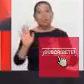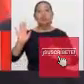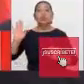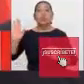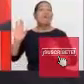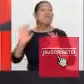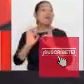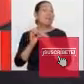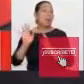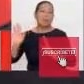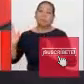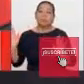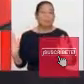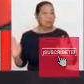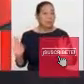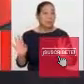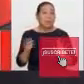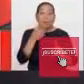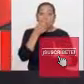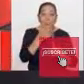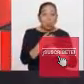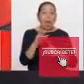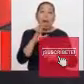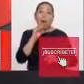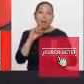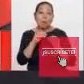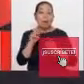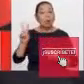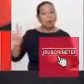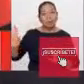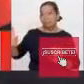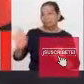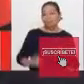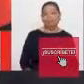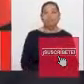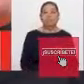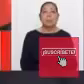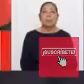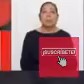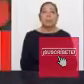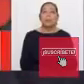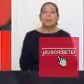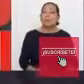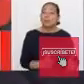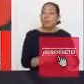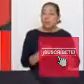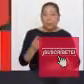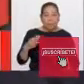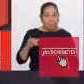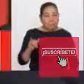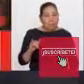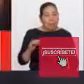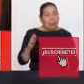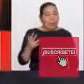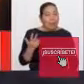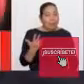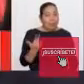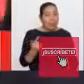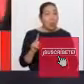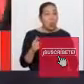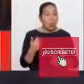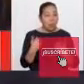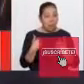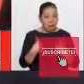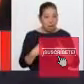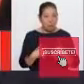con la familia, ¿no? Eso es lo que tenemos conocimiento. Ajá. Bien. Coronel, ahora, el pasado miércoles 13 de diciembre, un